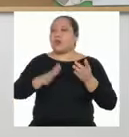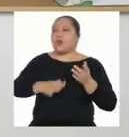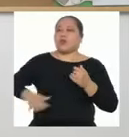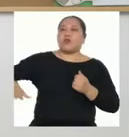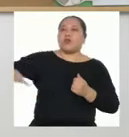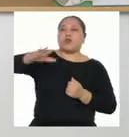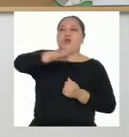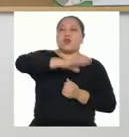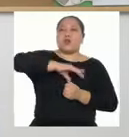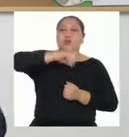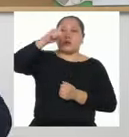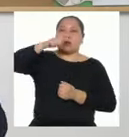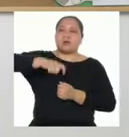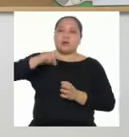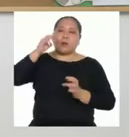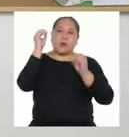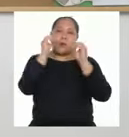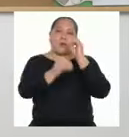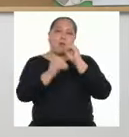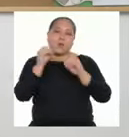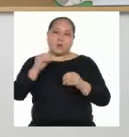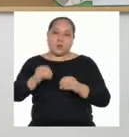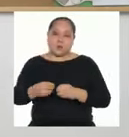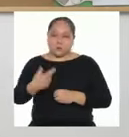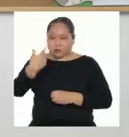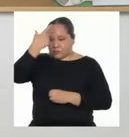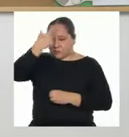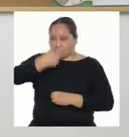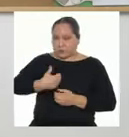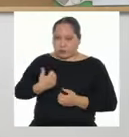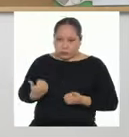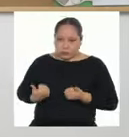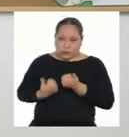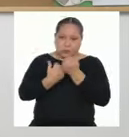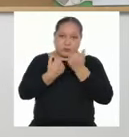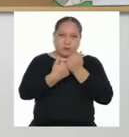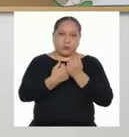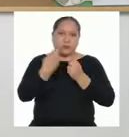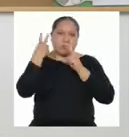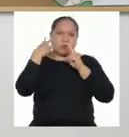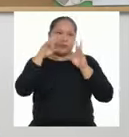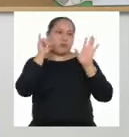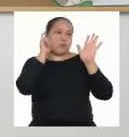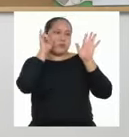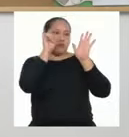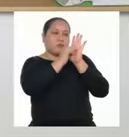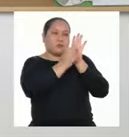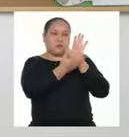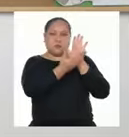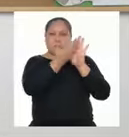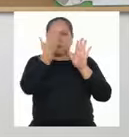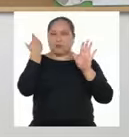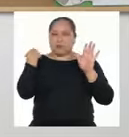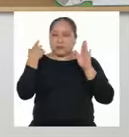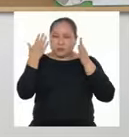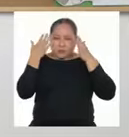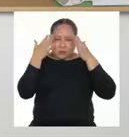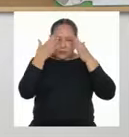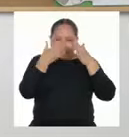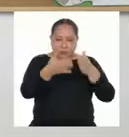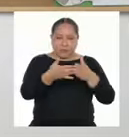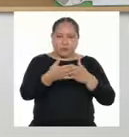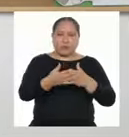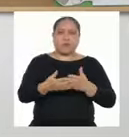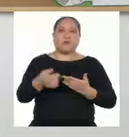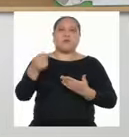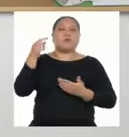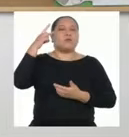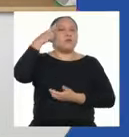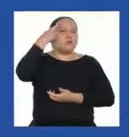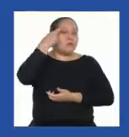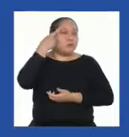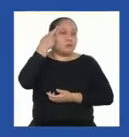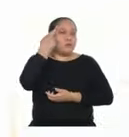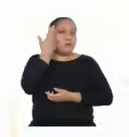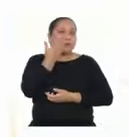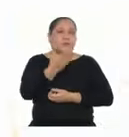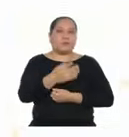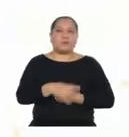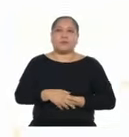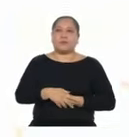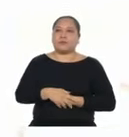todas y todos debemos poner de nuestra parte. Veamos la imagen anterior con más detalle y